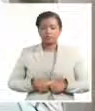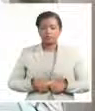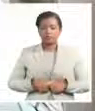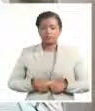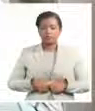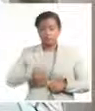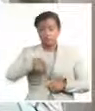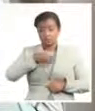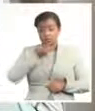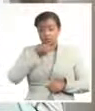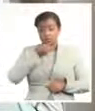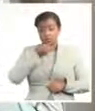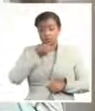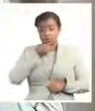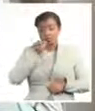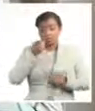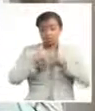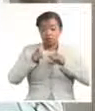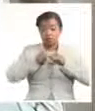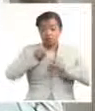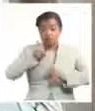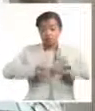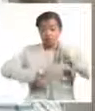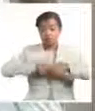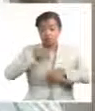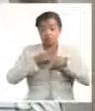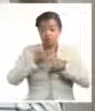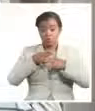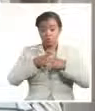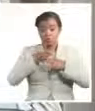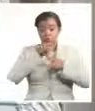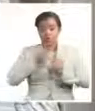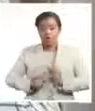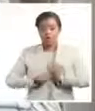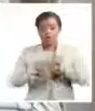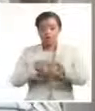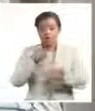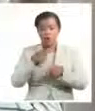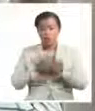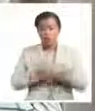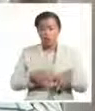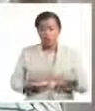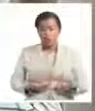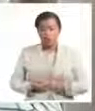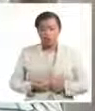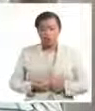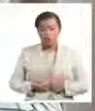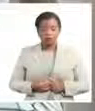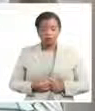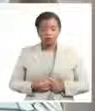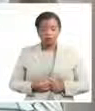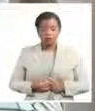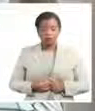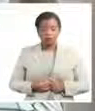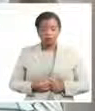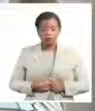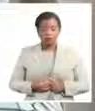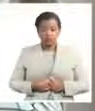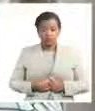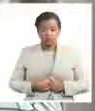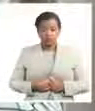permitía al que no estuviese de acuerdo con el nombre sugerir un nombre para cada equipo de esta manera surgieron